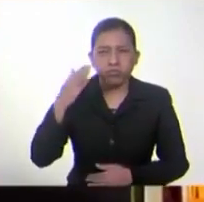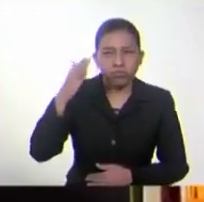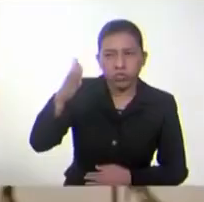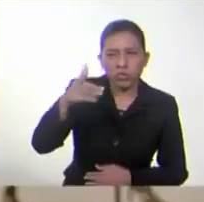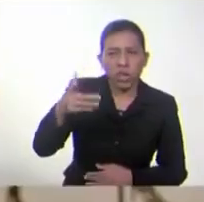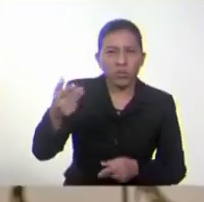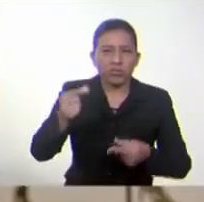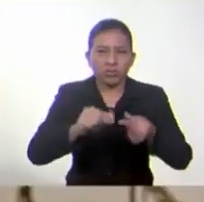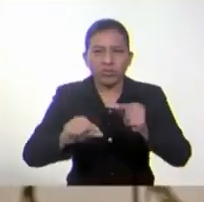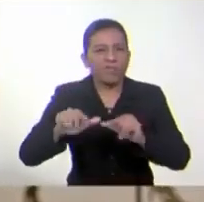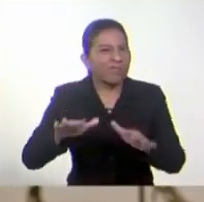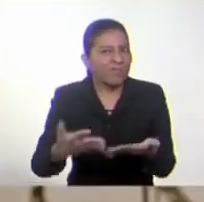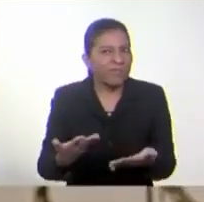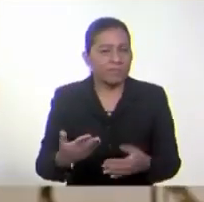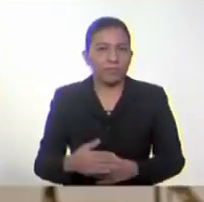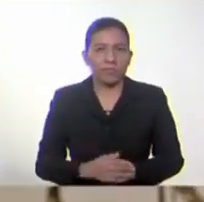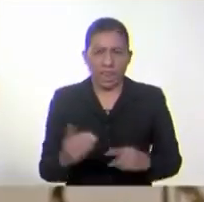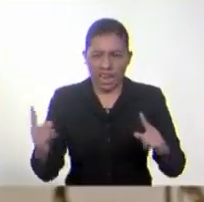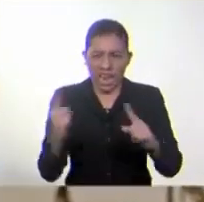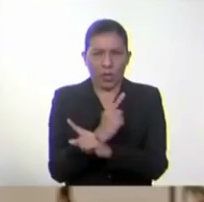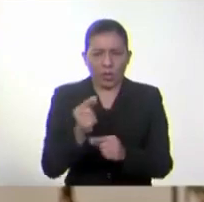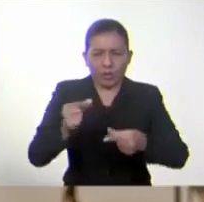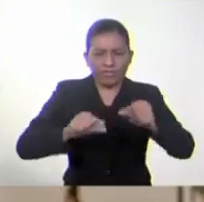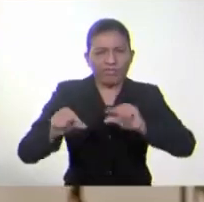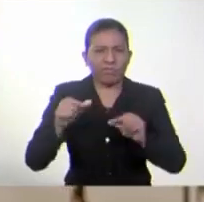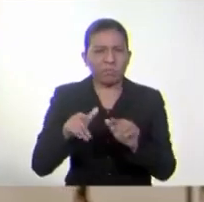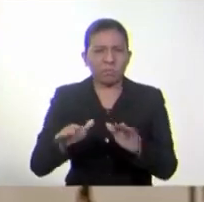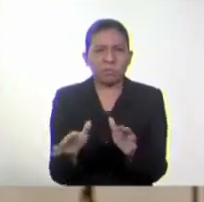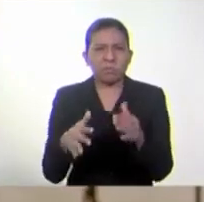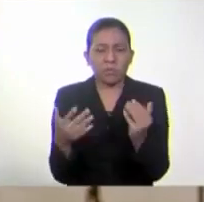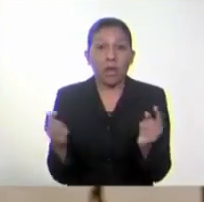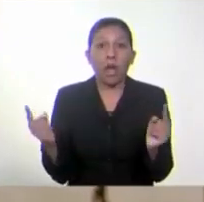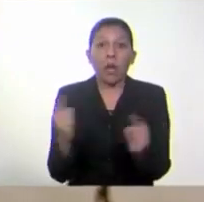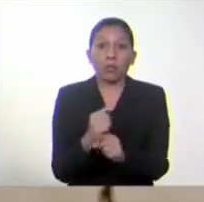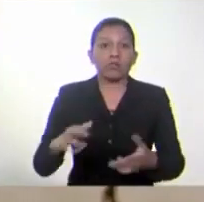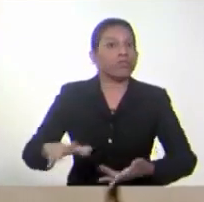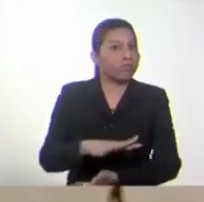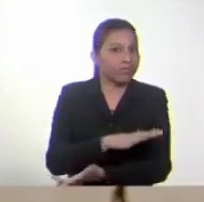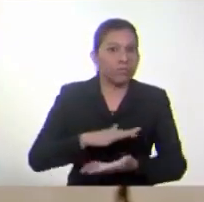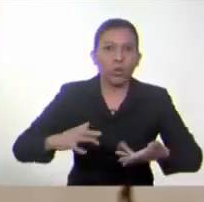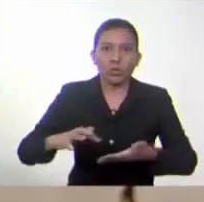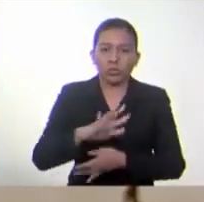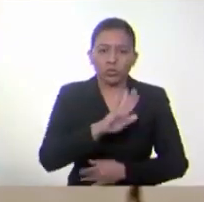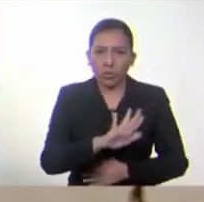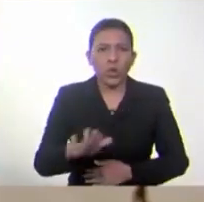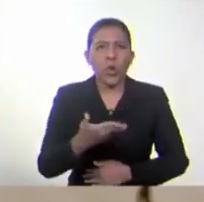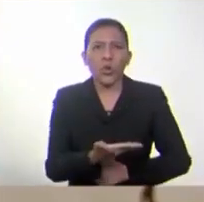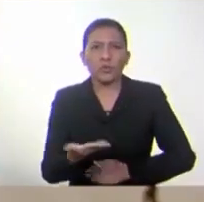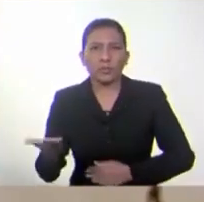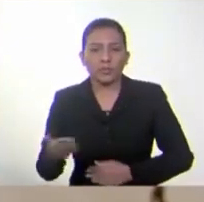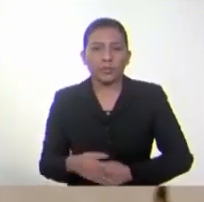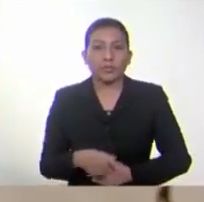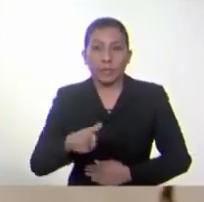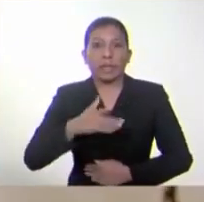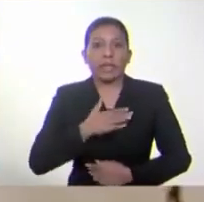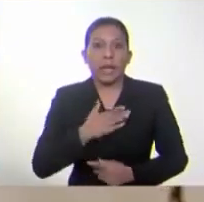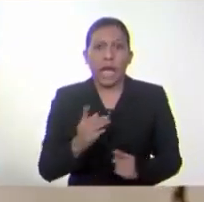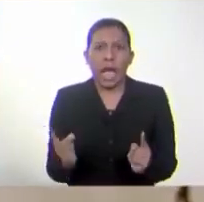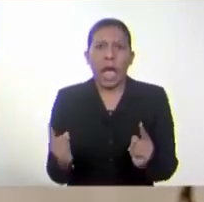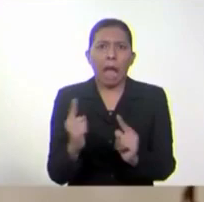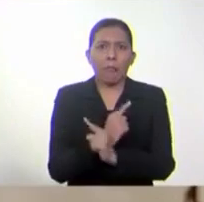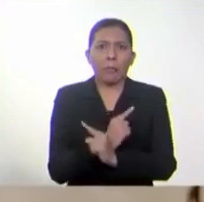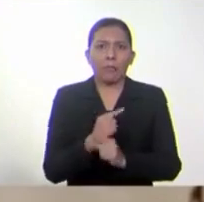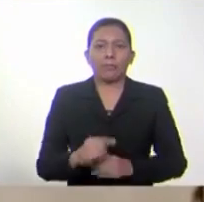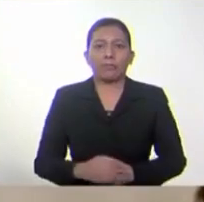química. Un cambio químico es el proceso a donde cambia la naturaleza de las sustancias, ya que existe transformación de la materia,